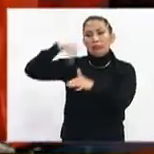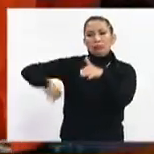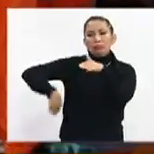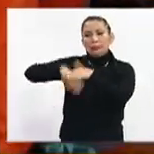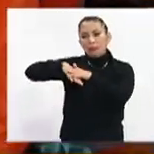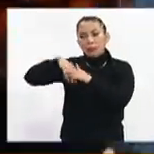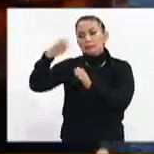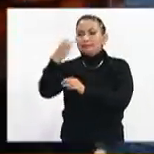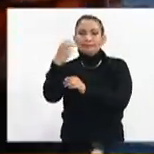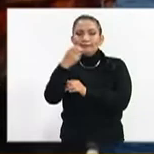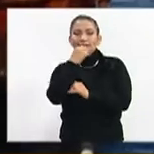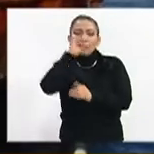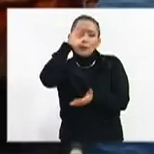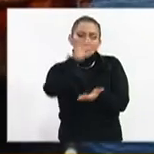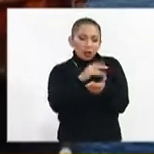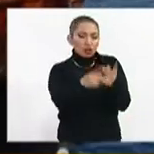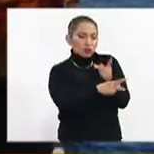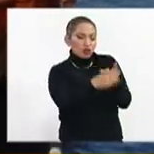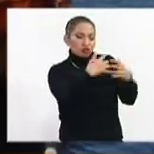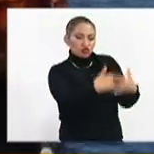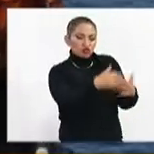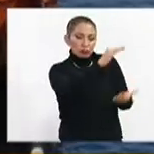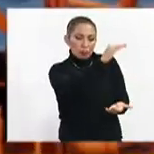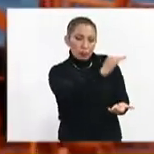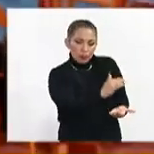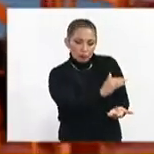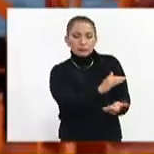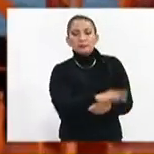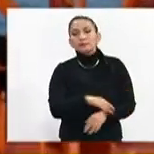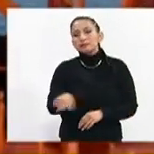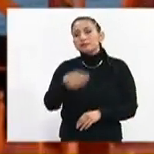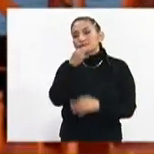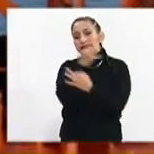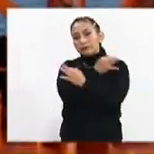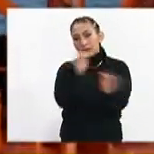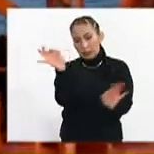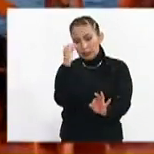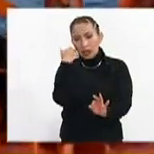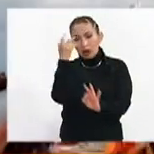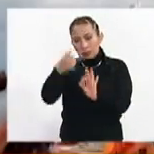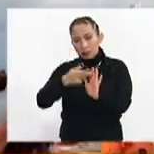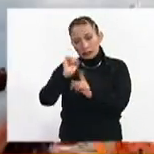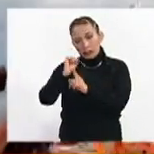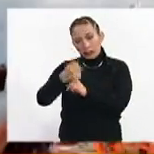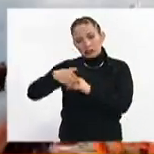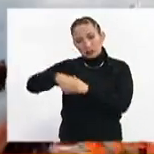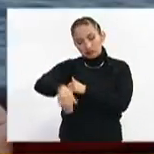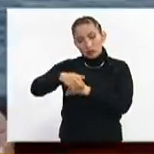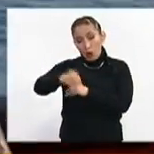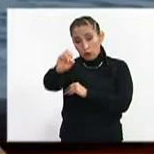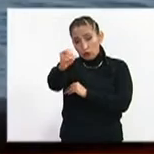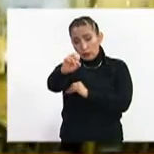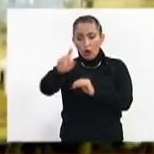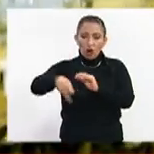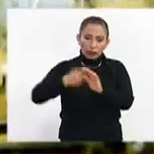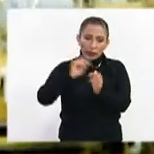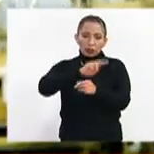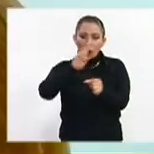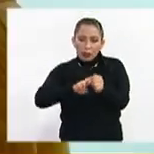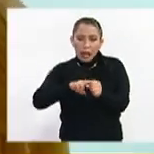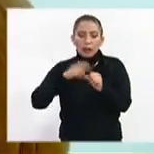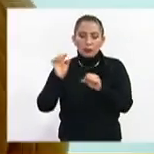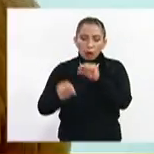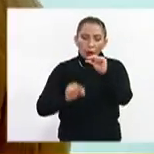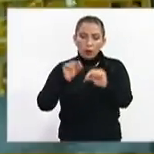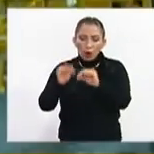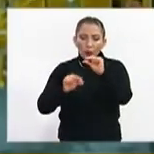por lo que fue necesario reducir la producción de petróleo. También informó que esperan restablecer esta situación a partir de octubre e ir